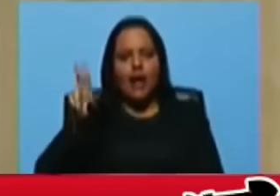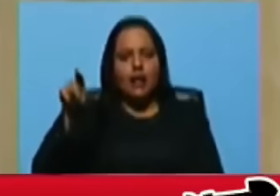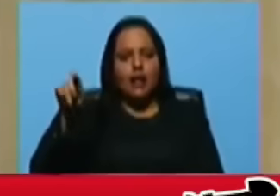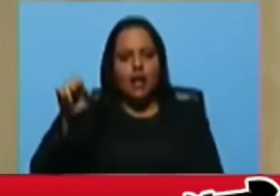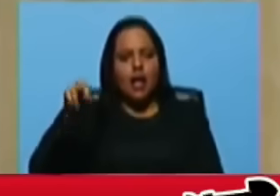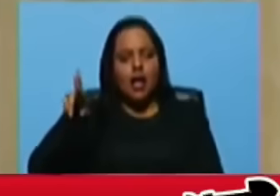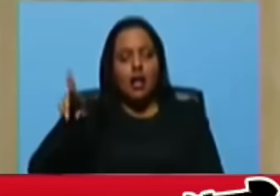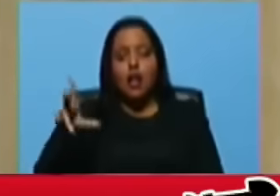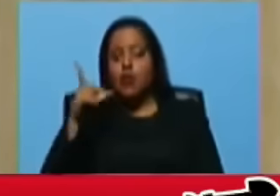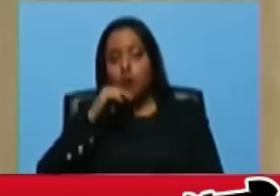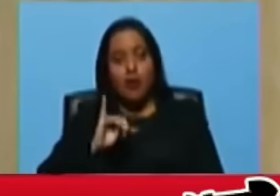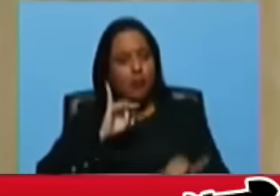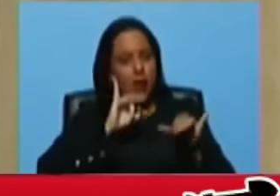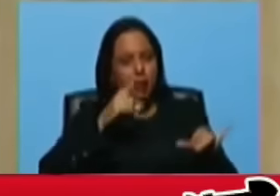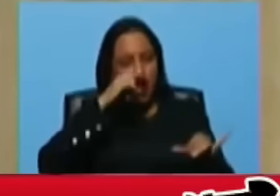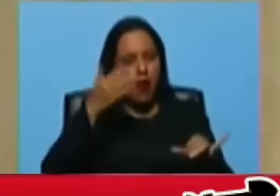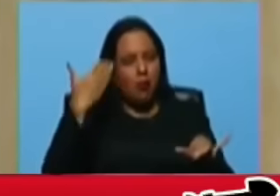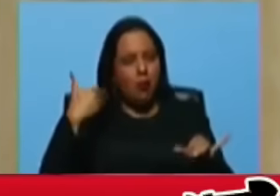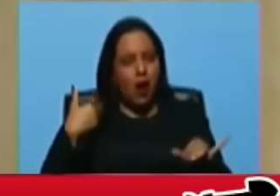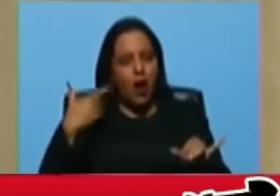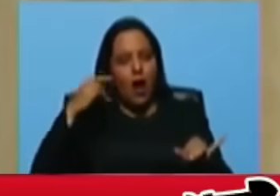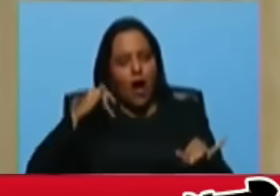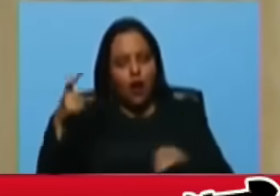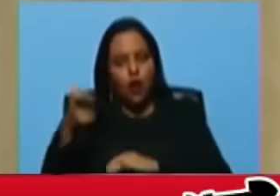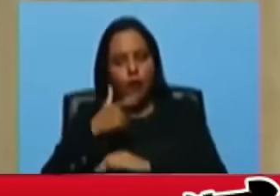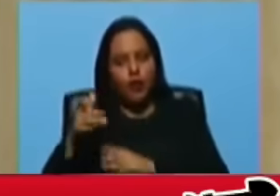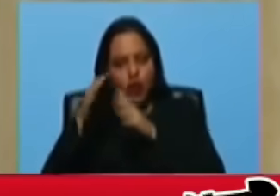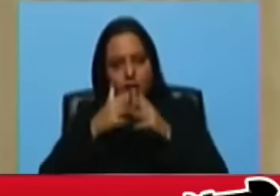a Venezuela como parte del golpe